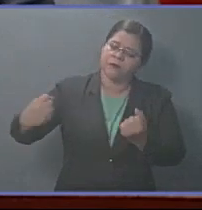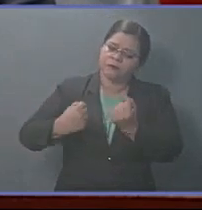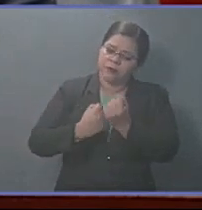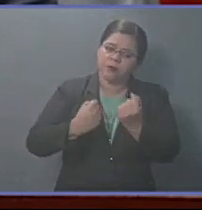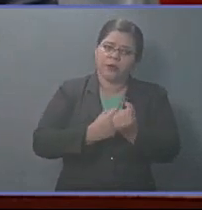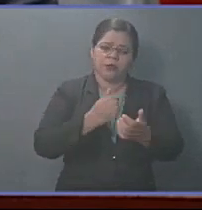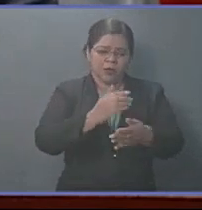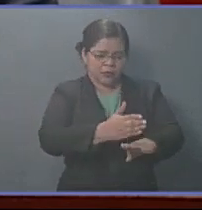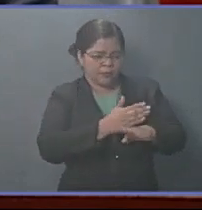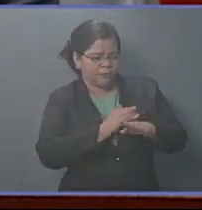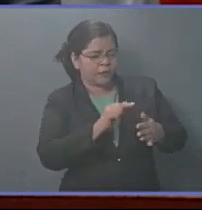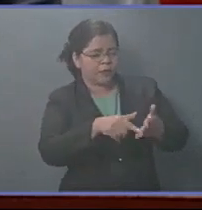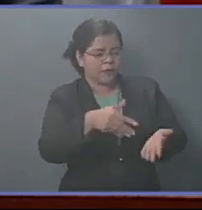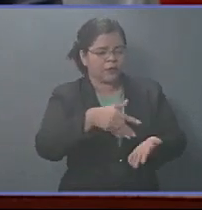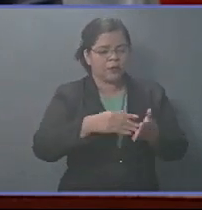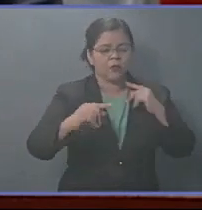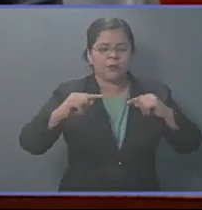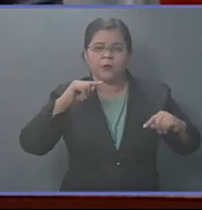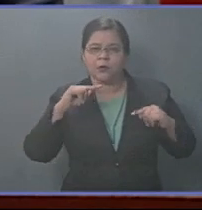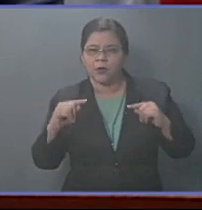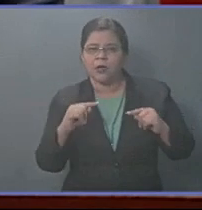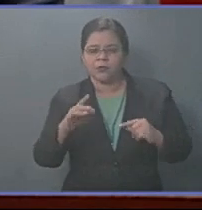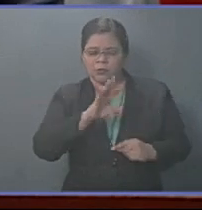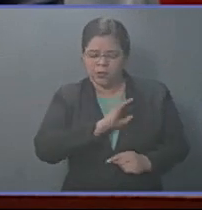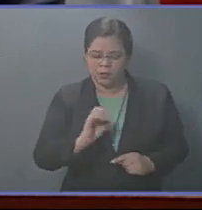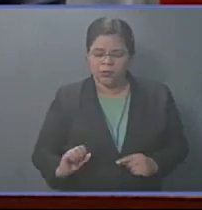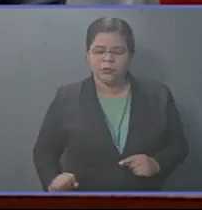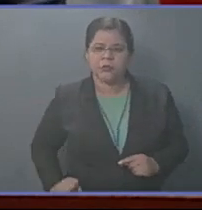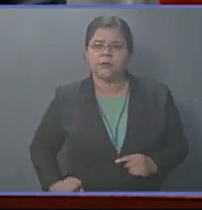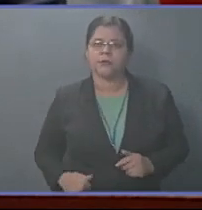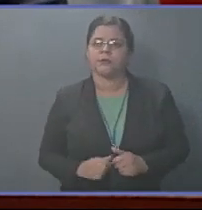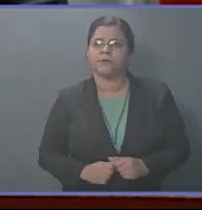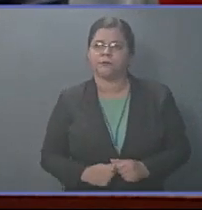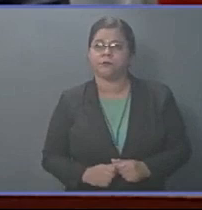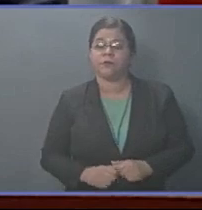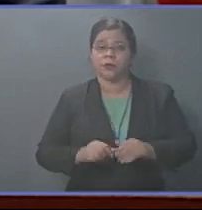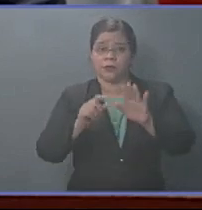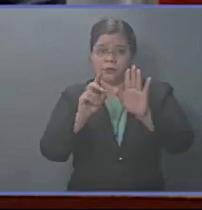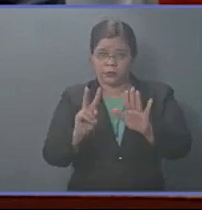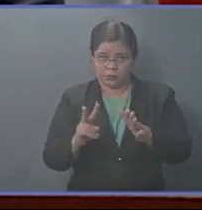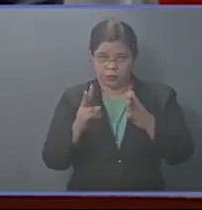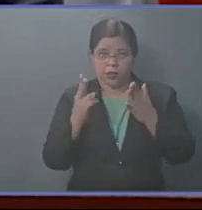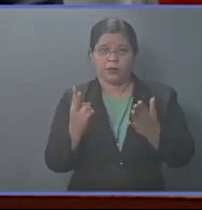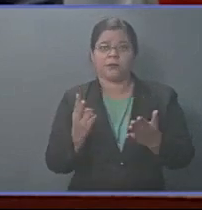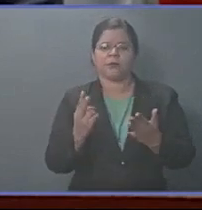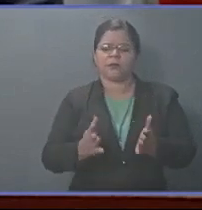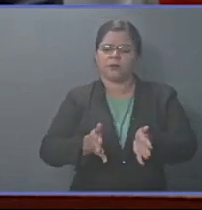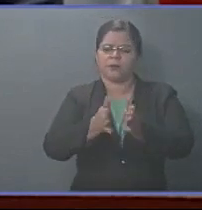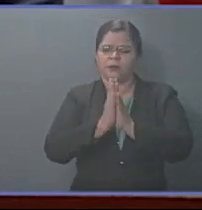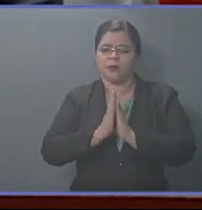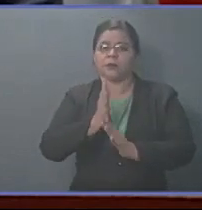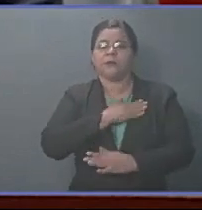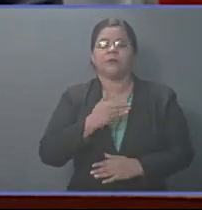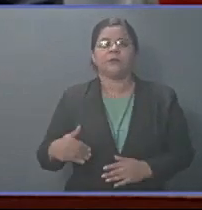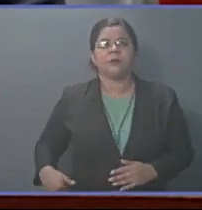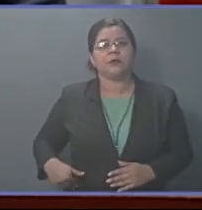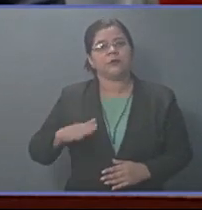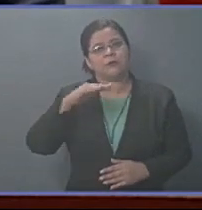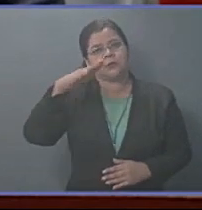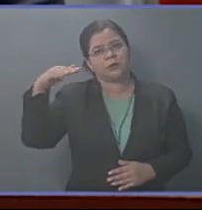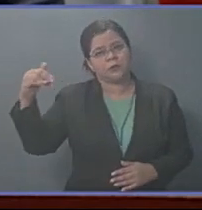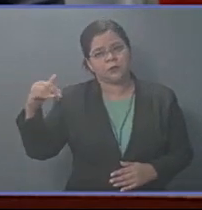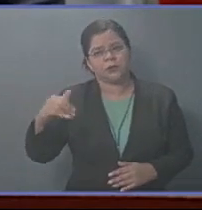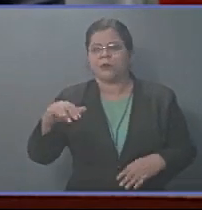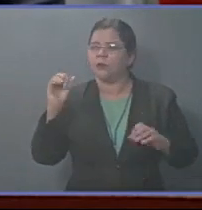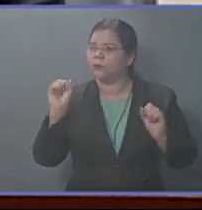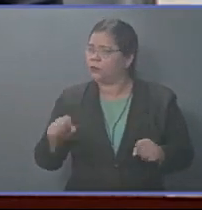defensa de democracia y el estado de derecho en el salvador séptimo exige al presidente de la república que